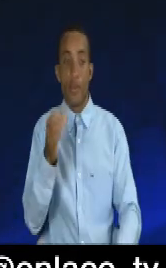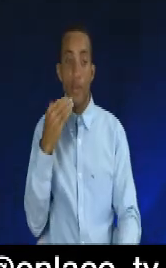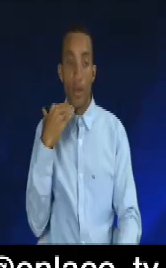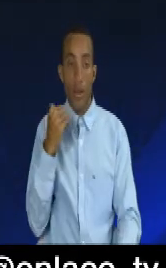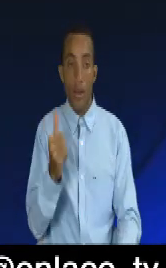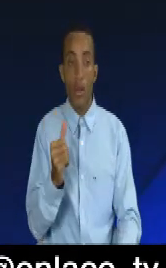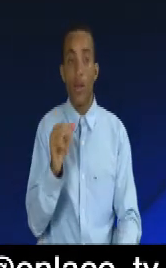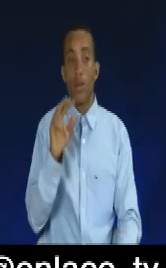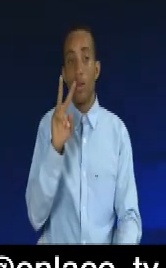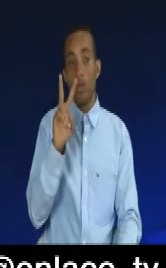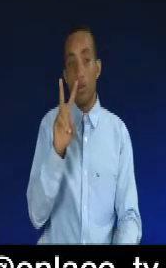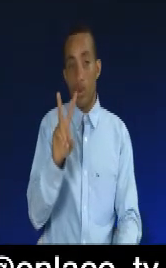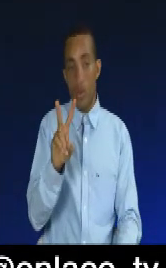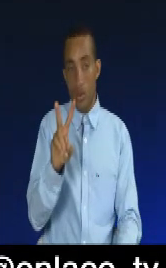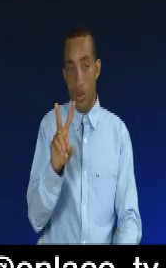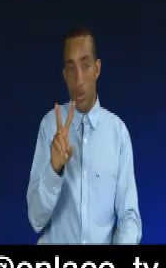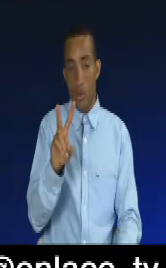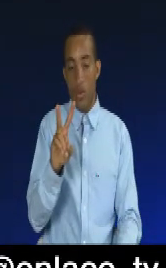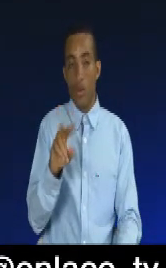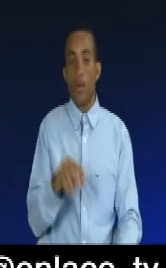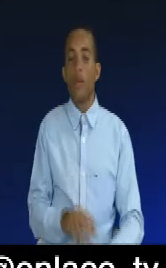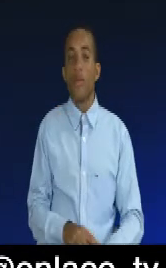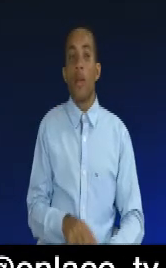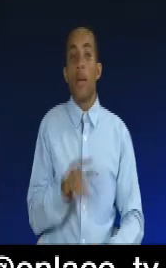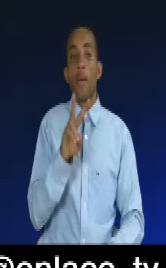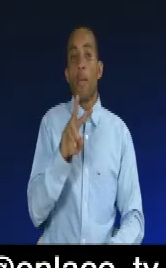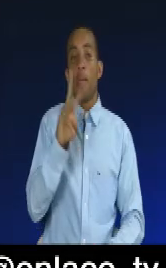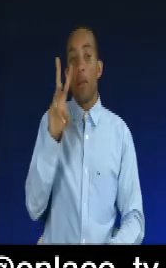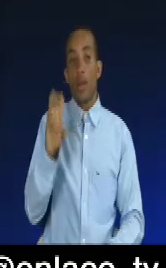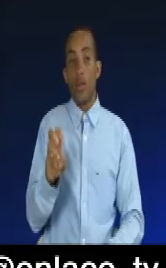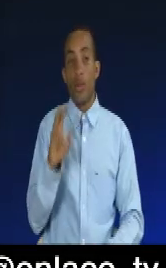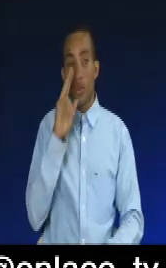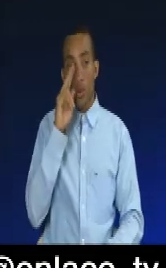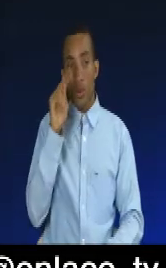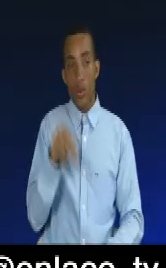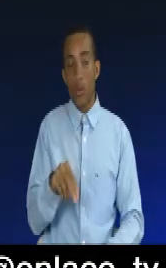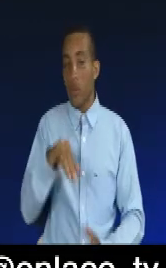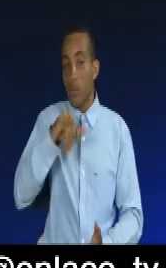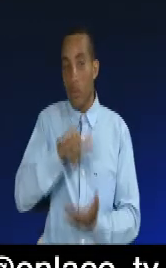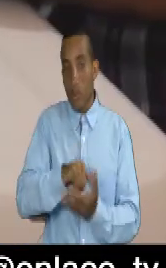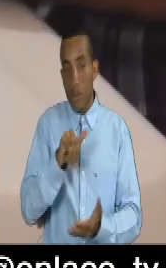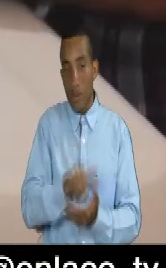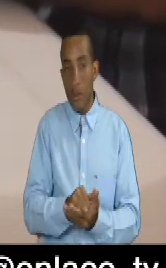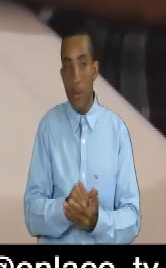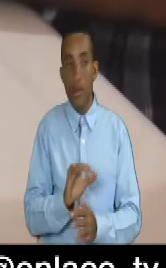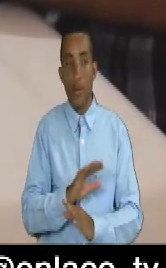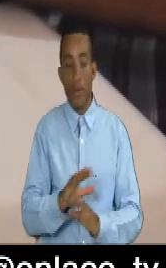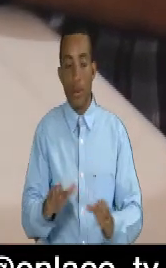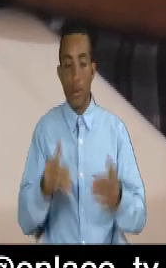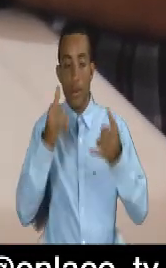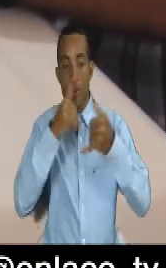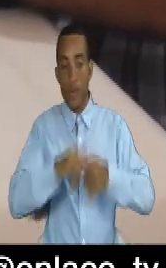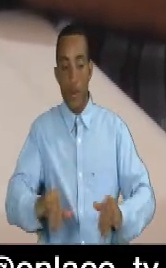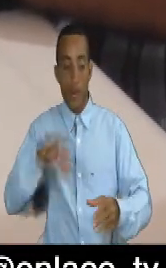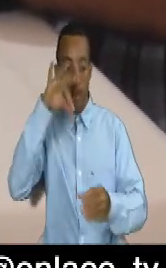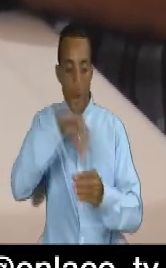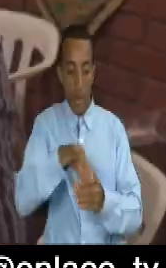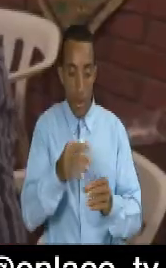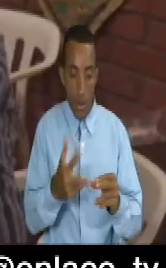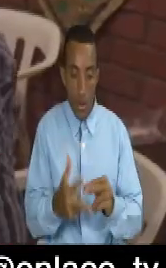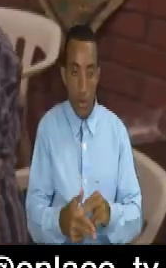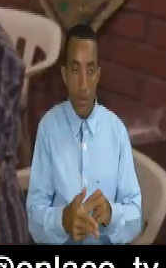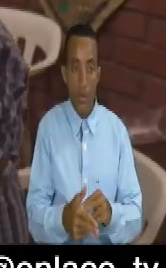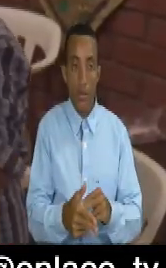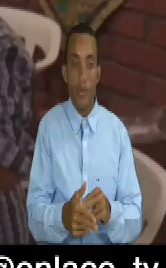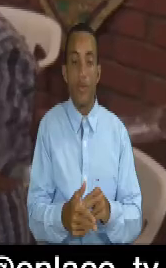sin efecto la medida provisional que el 28 de junio había proferido ese mismo despacho, según la cual se suspendía la jornada de votación de este domingo. Para votar en